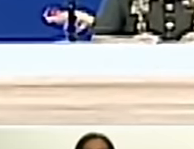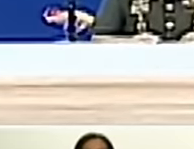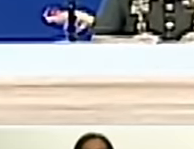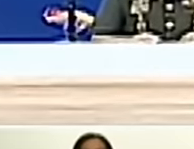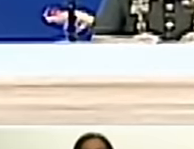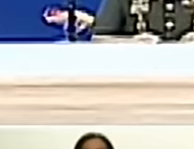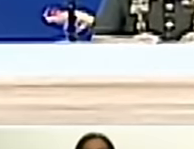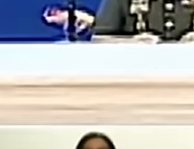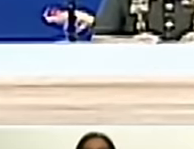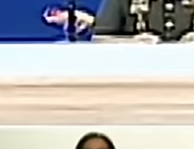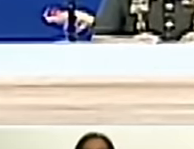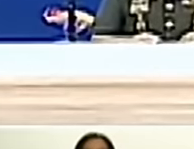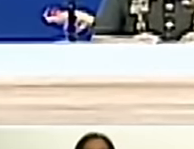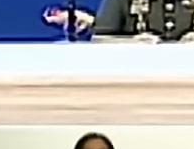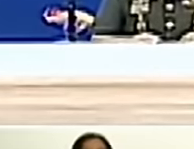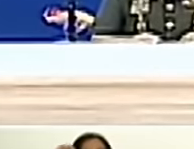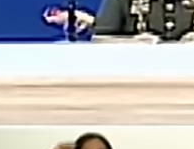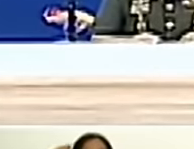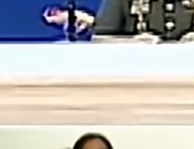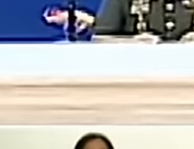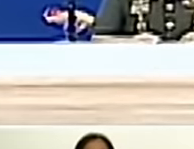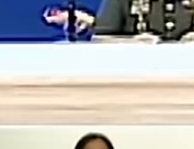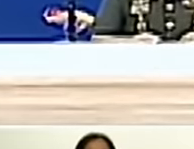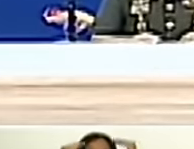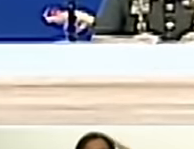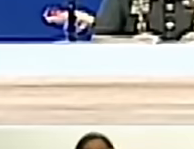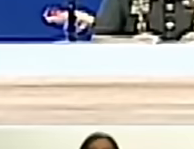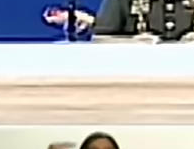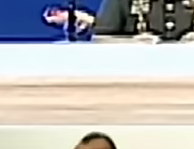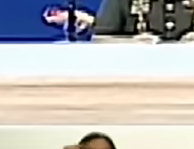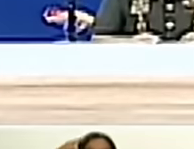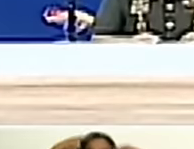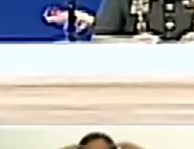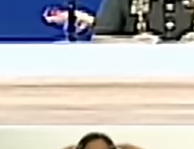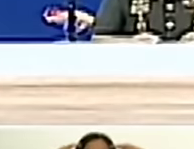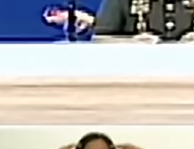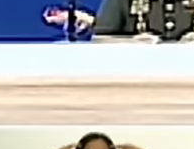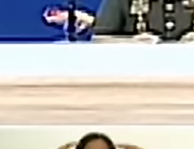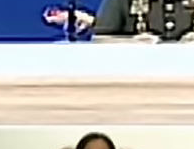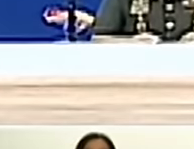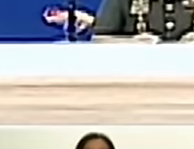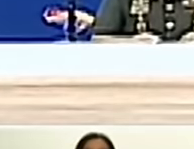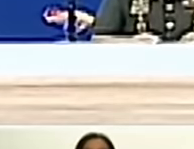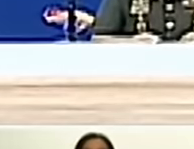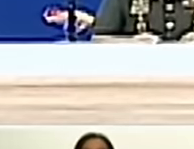nuestro amado y siempre recordado comandante supremo Hugo Rafael Chávez Frías